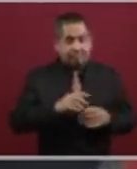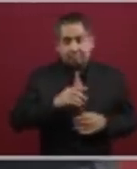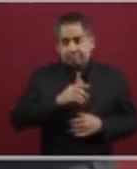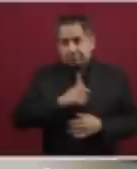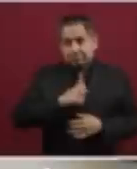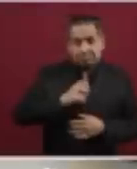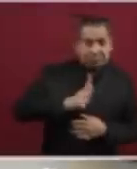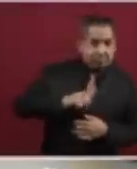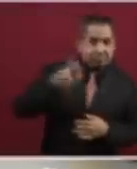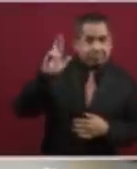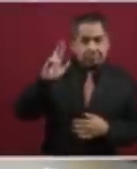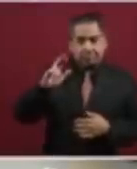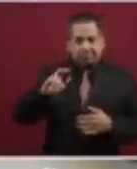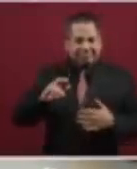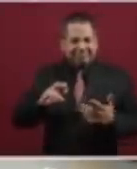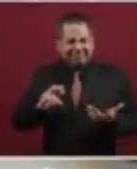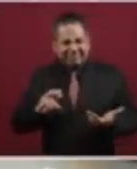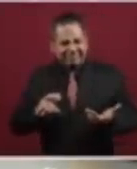lo resolvemos todo,